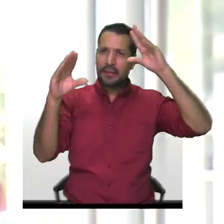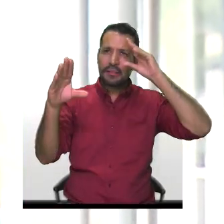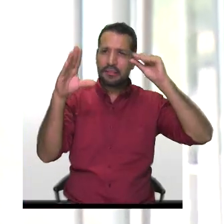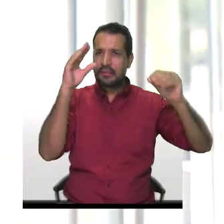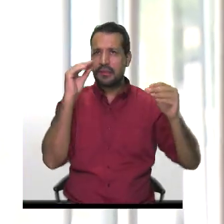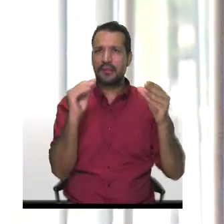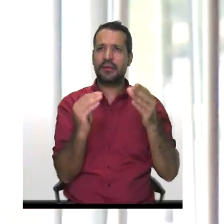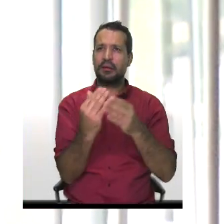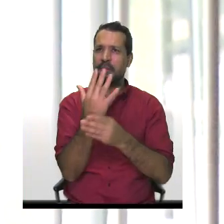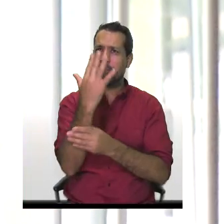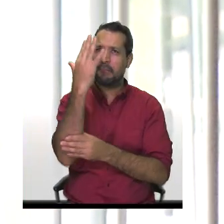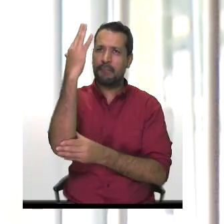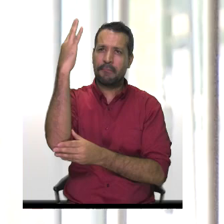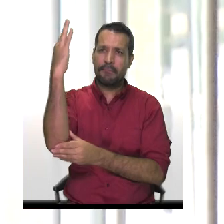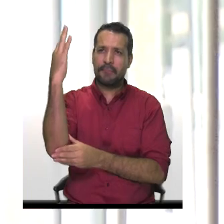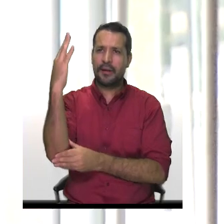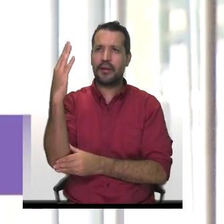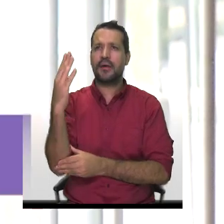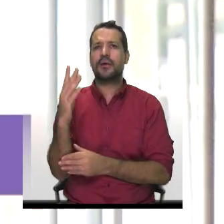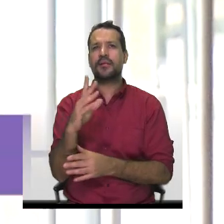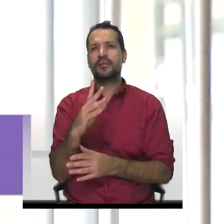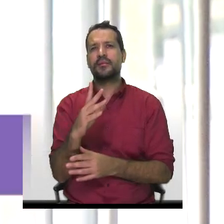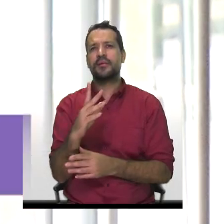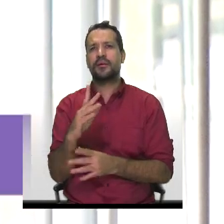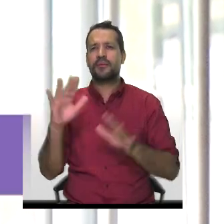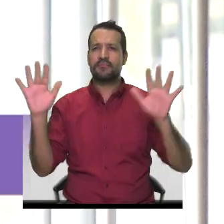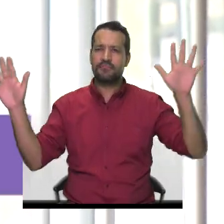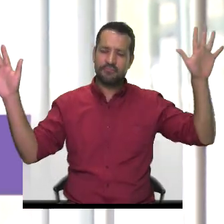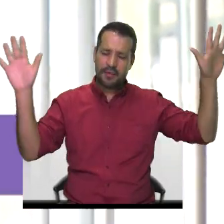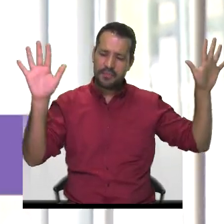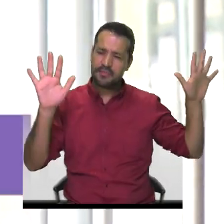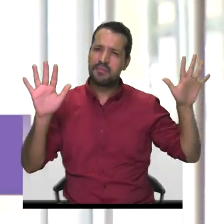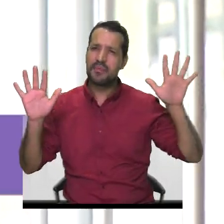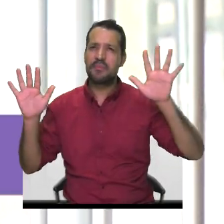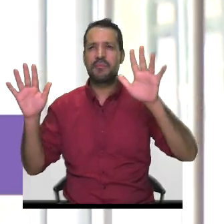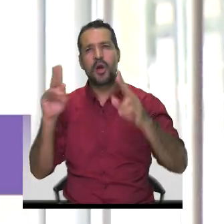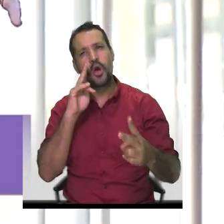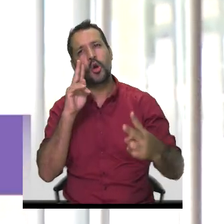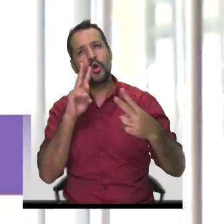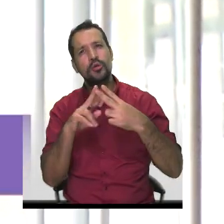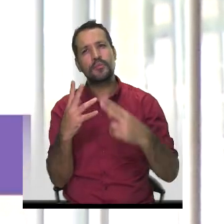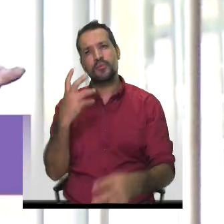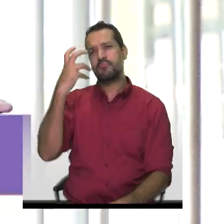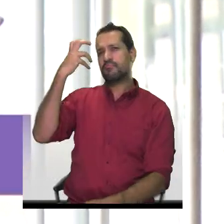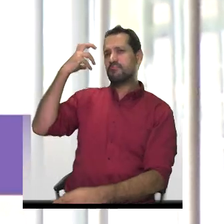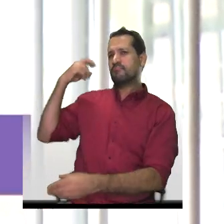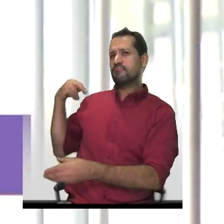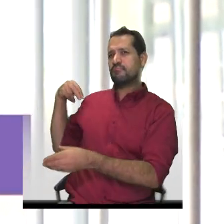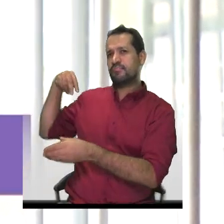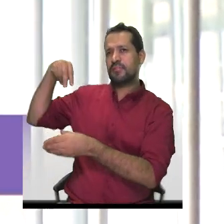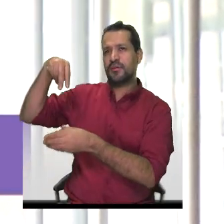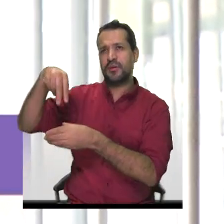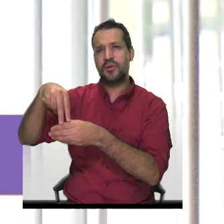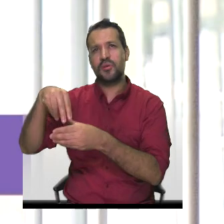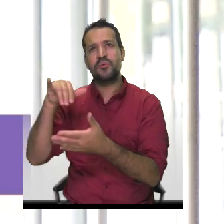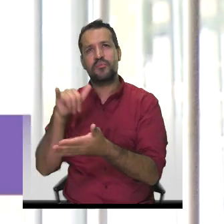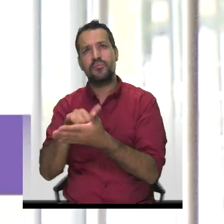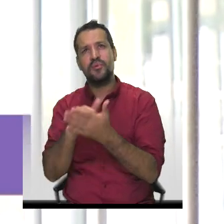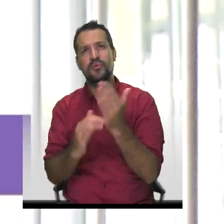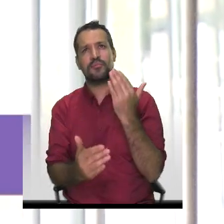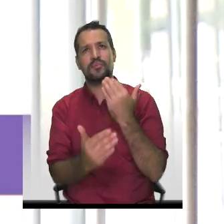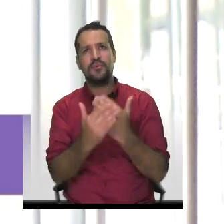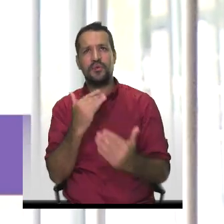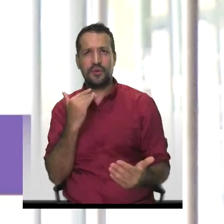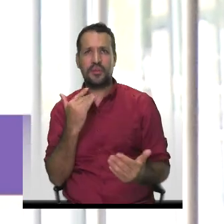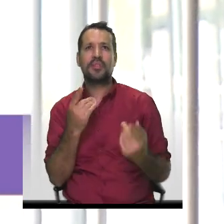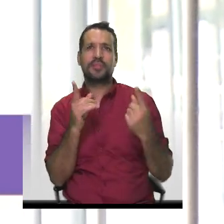plantas sagradas, de rituales, de conocimientos ancestrales. Entonces creo que pues, más por ese lado es que vengo ahora, pues trabajo mucho también con